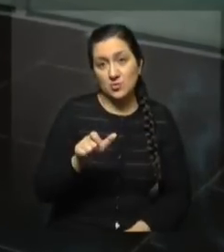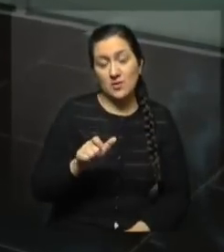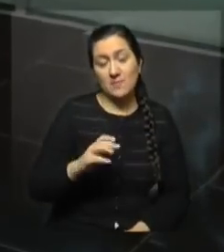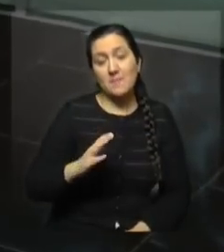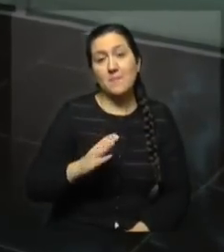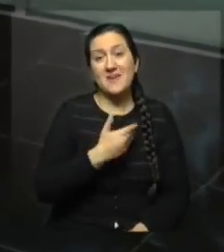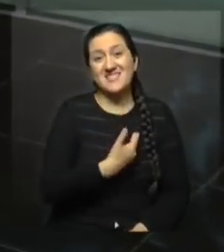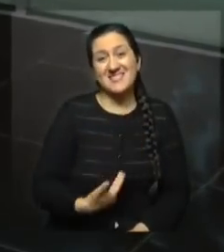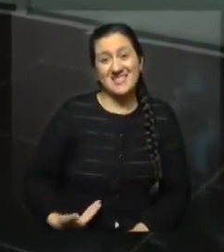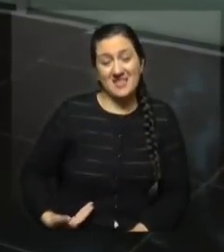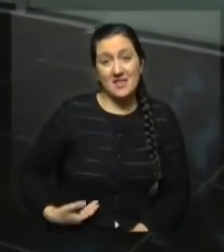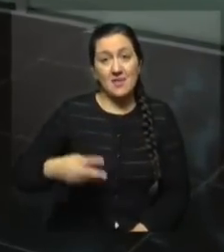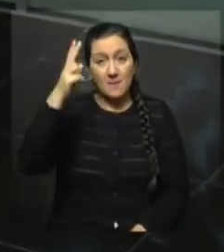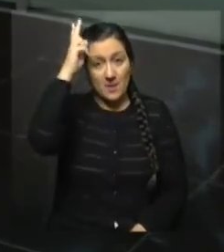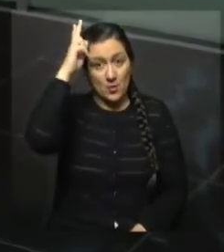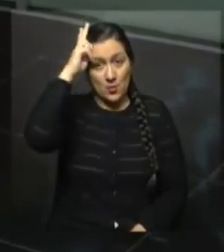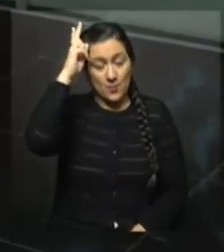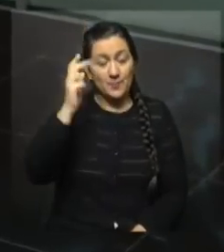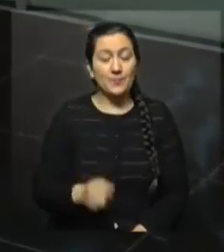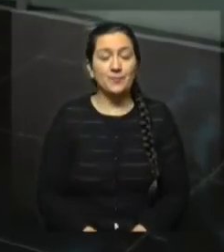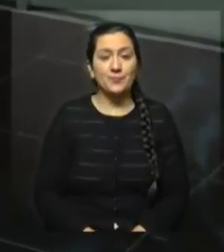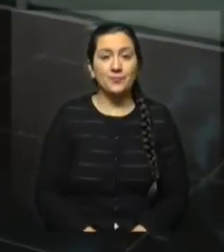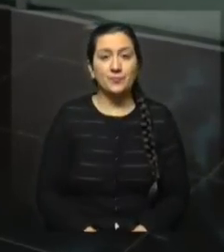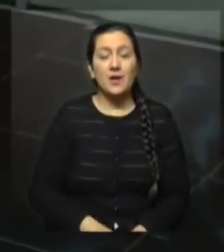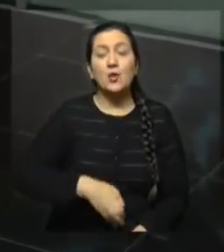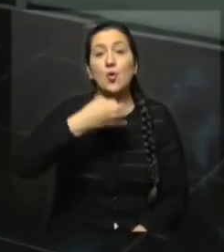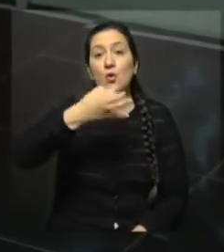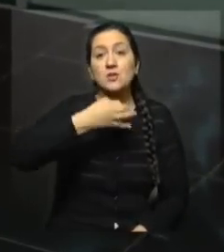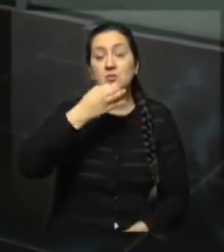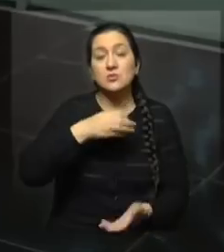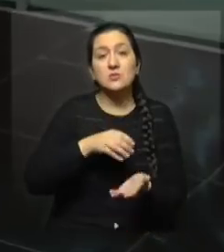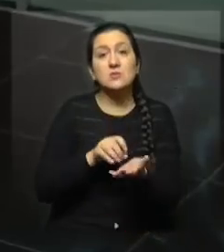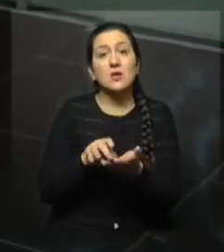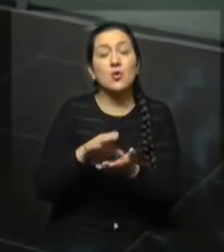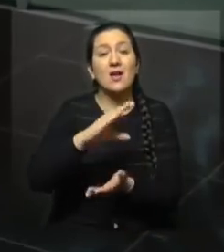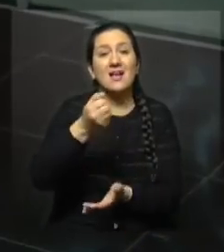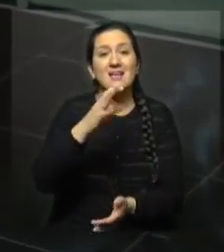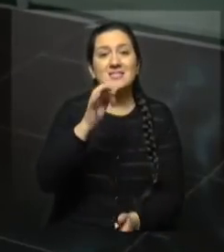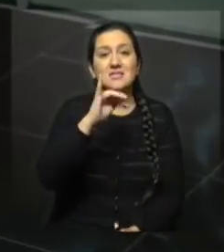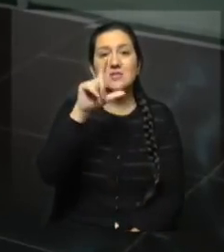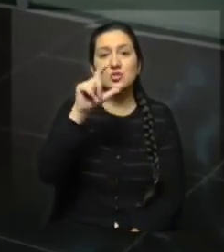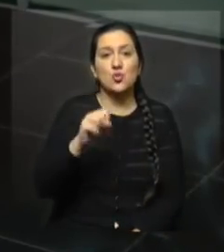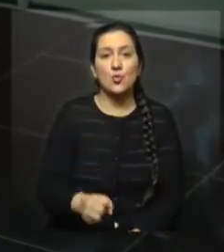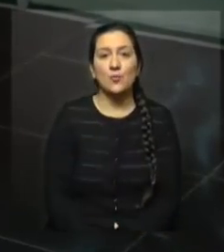estos en estos seis años luego que el miércoles ustedes saben el congreso destituyera a Pedro Castillo